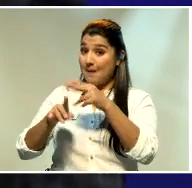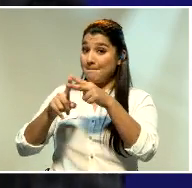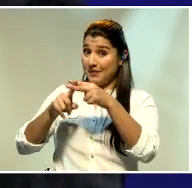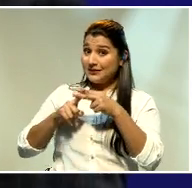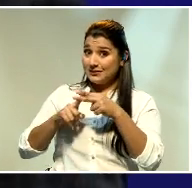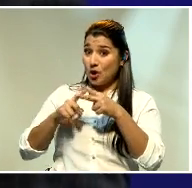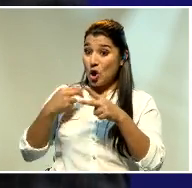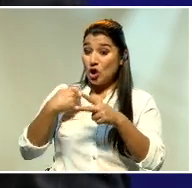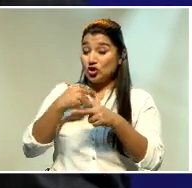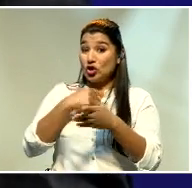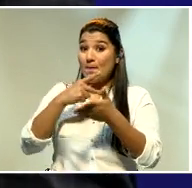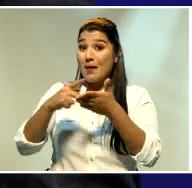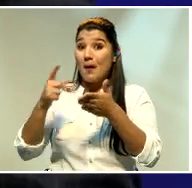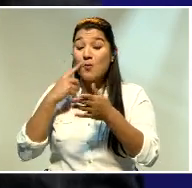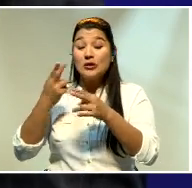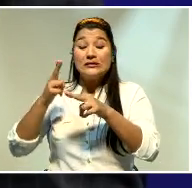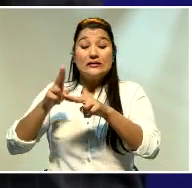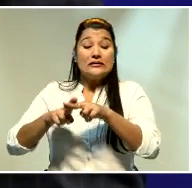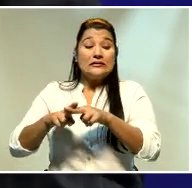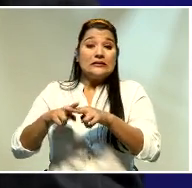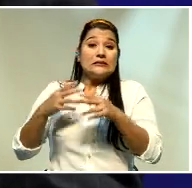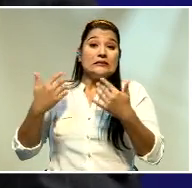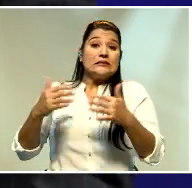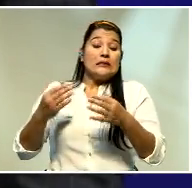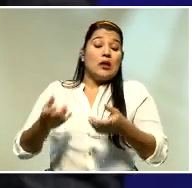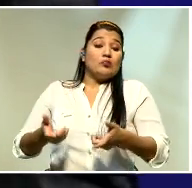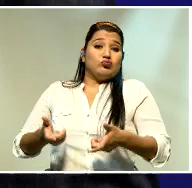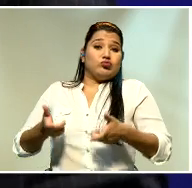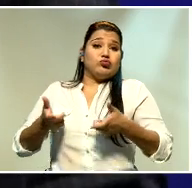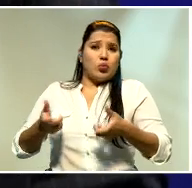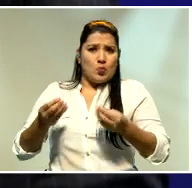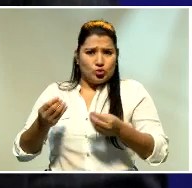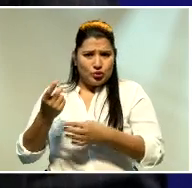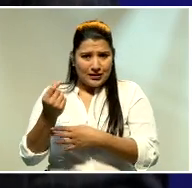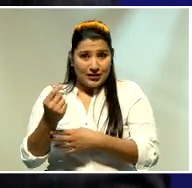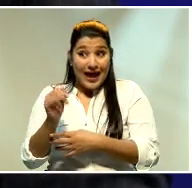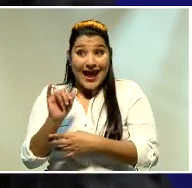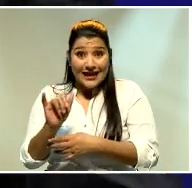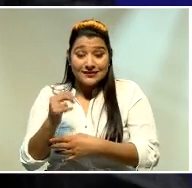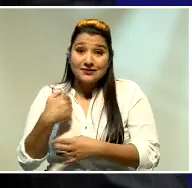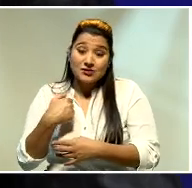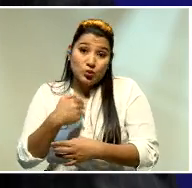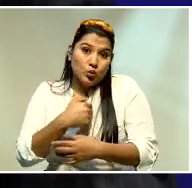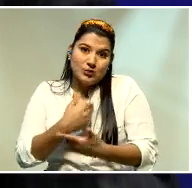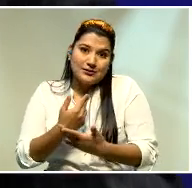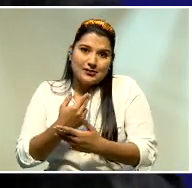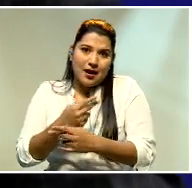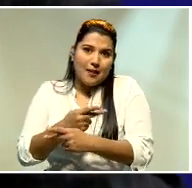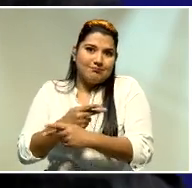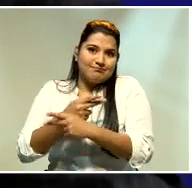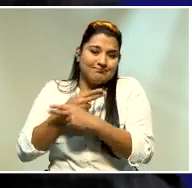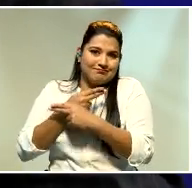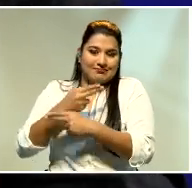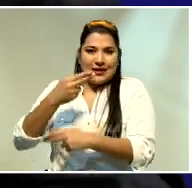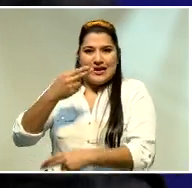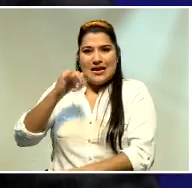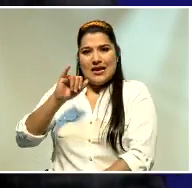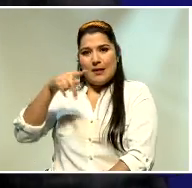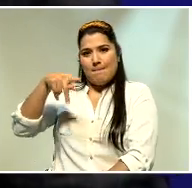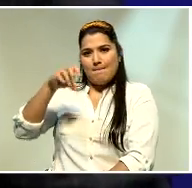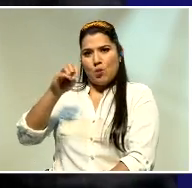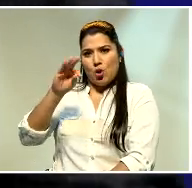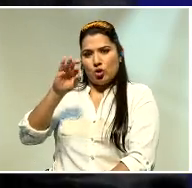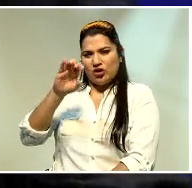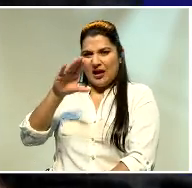por intereses de la deuda es obsceno. Esa es nuestra hipoteca. que vinimos acumulando por décadas y décadas y nunca